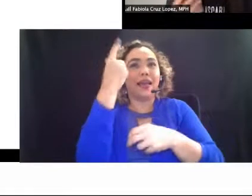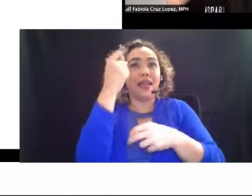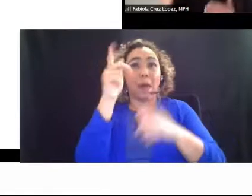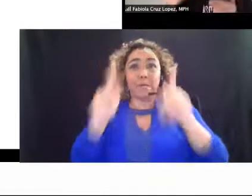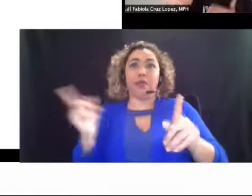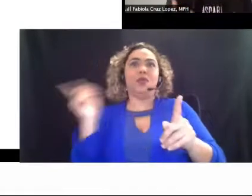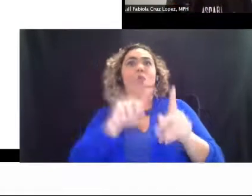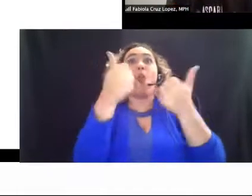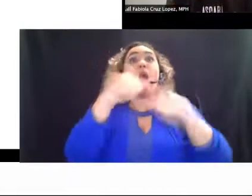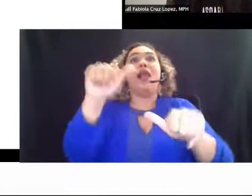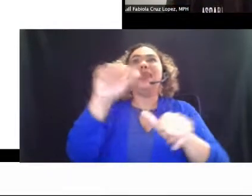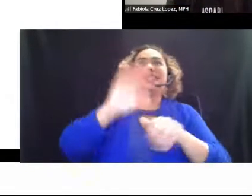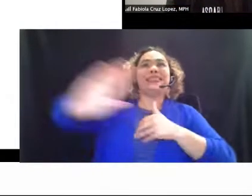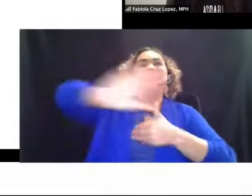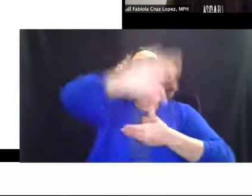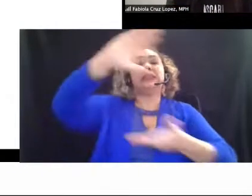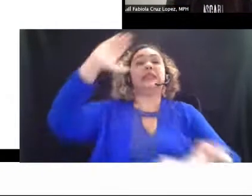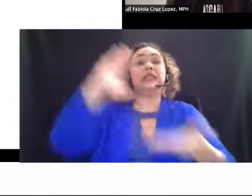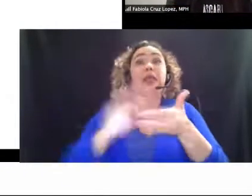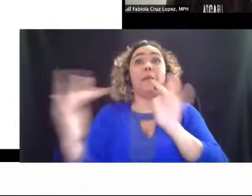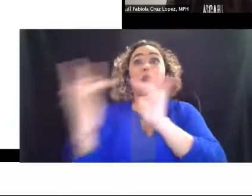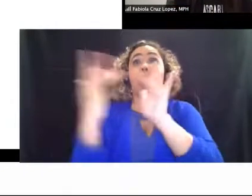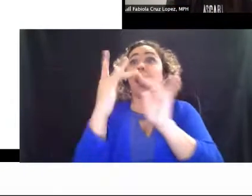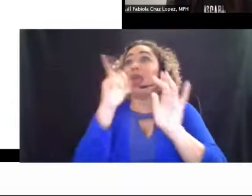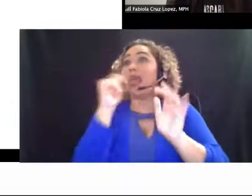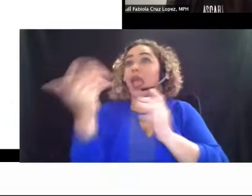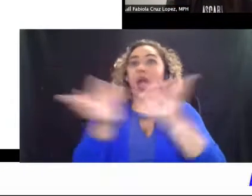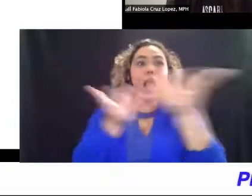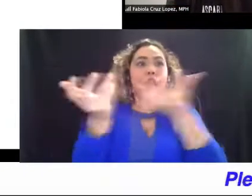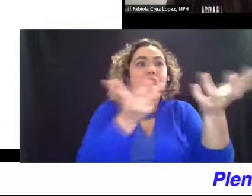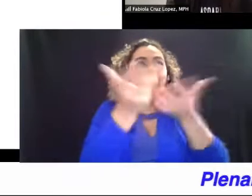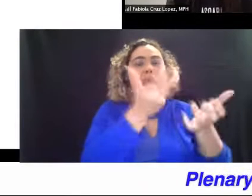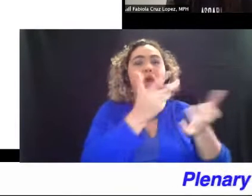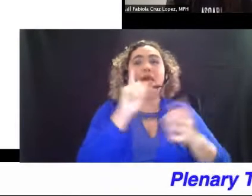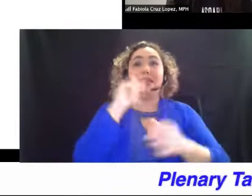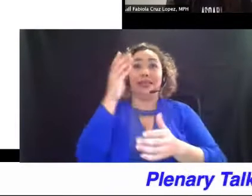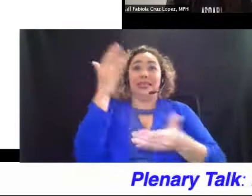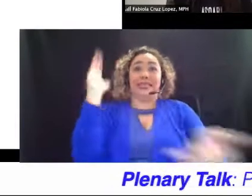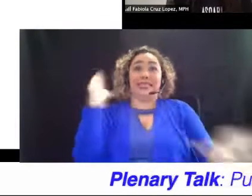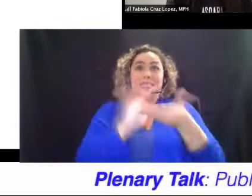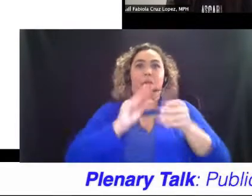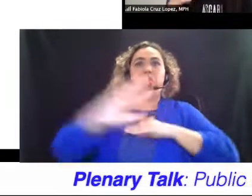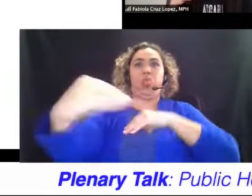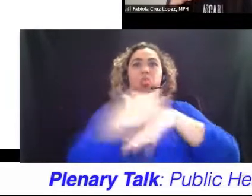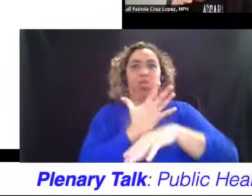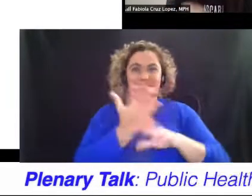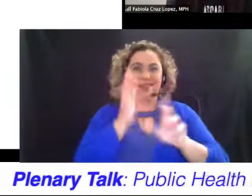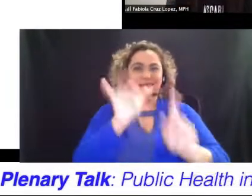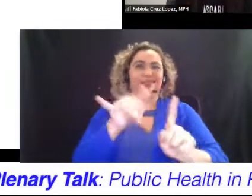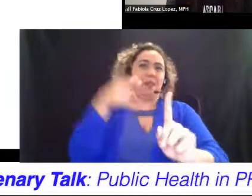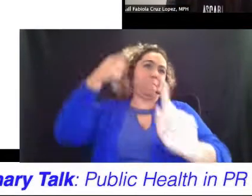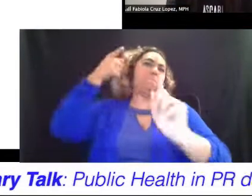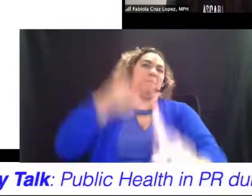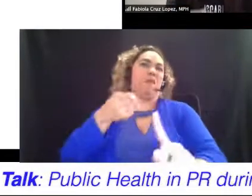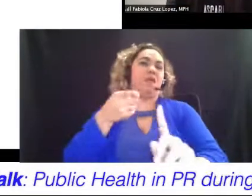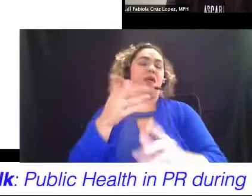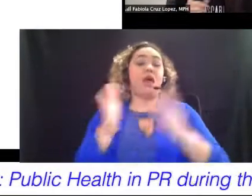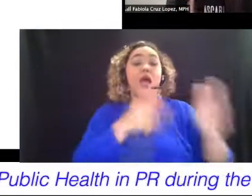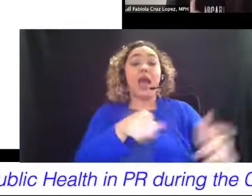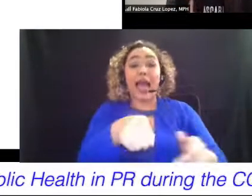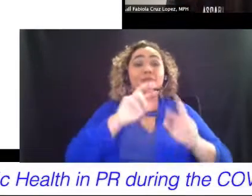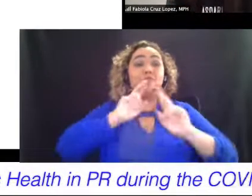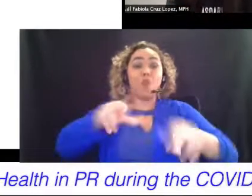podemos disminuir la cantidad de contactos que tienen y por tanto disminuimos la transmisión. En este reporte aumentó